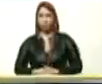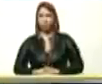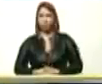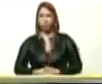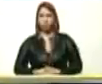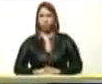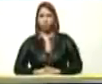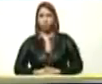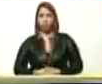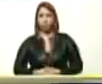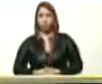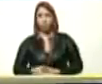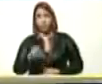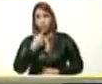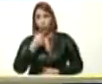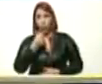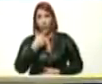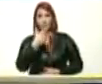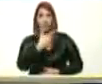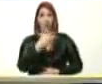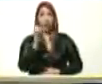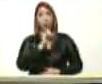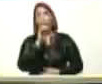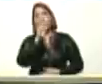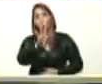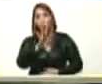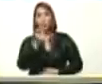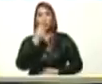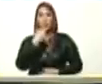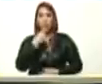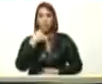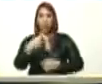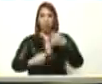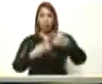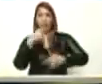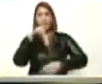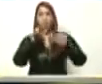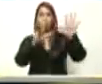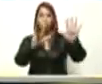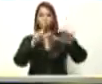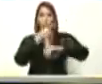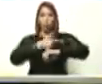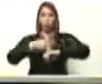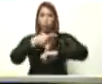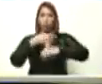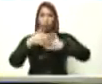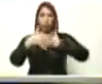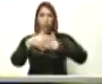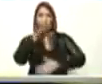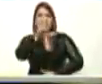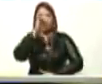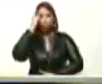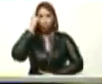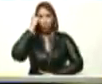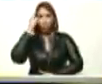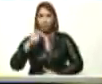Se toman tres a cuatro pastillas cada ocho horas durante cinco días